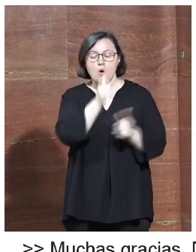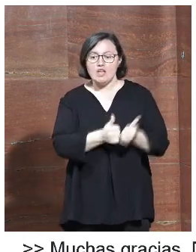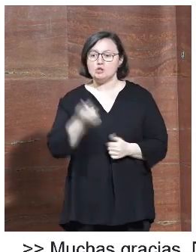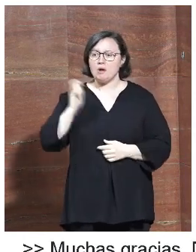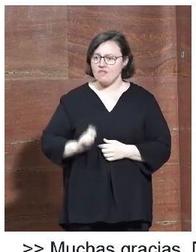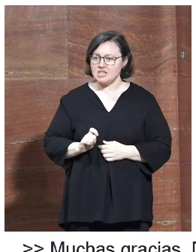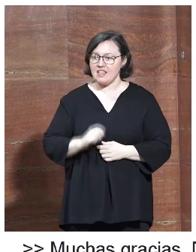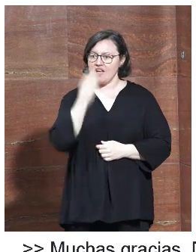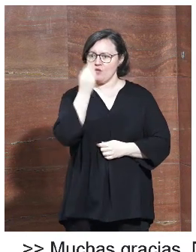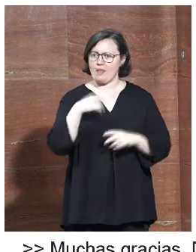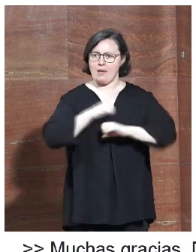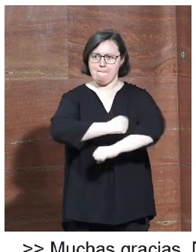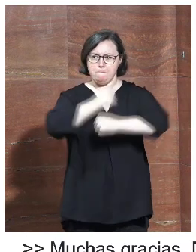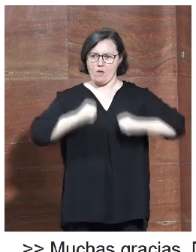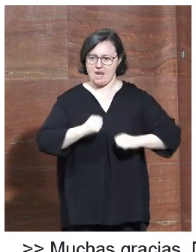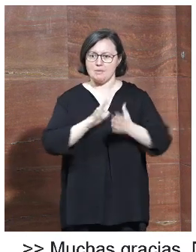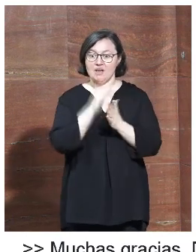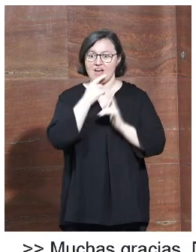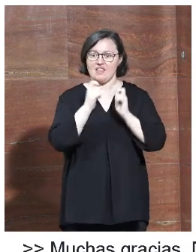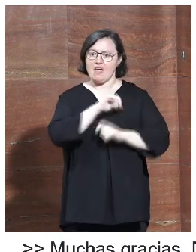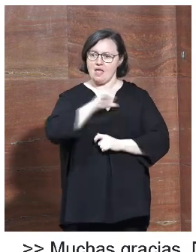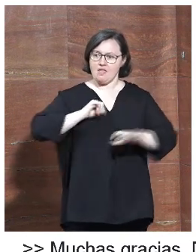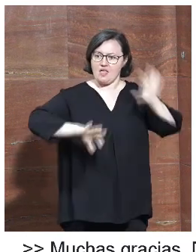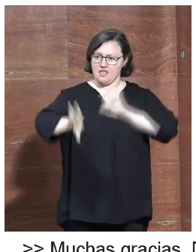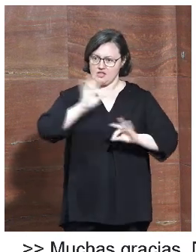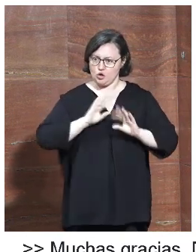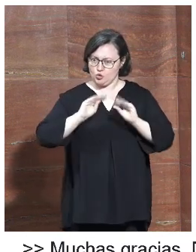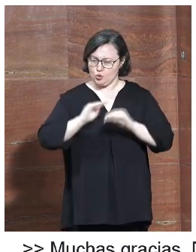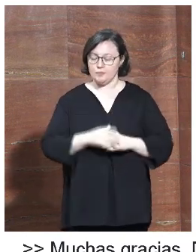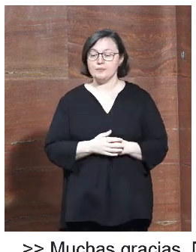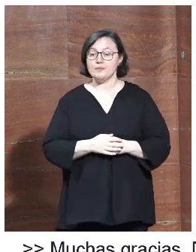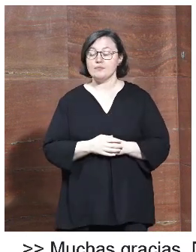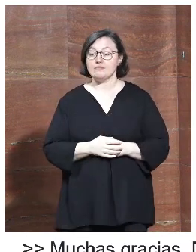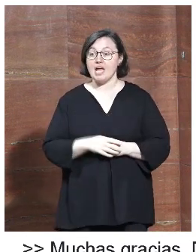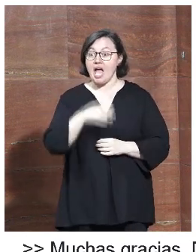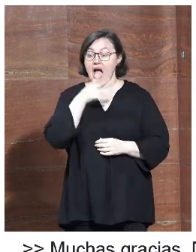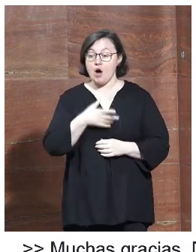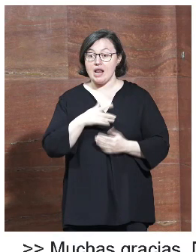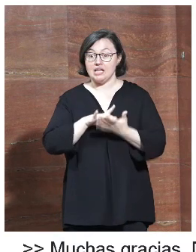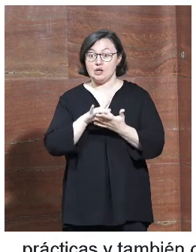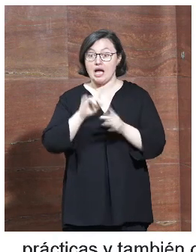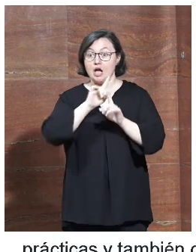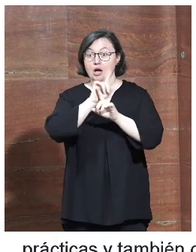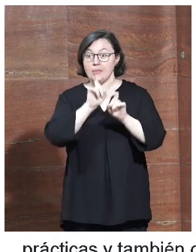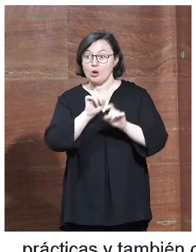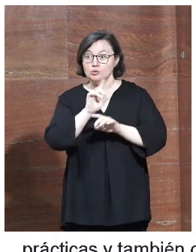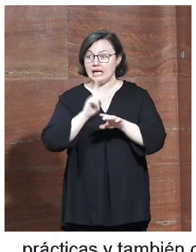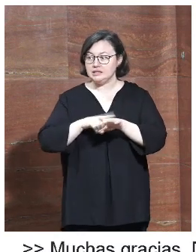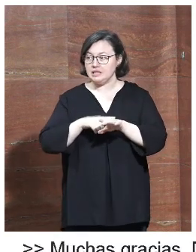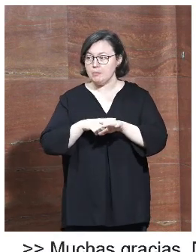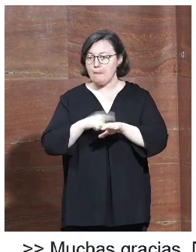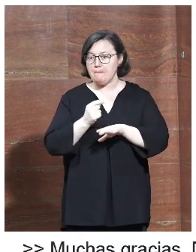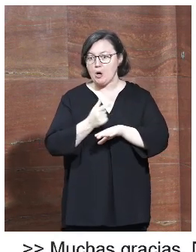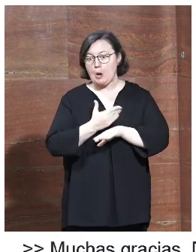figuras de empoderamiento y facilitadores de la autodeterminación y autonomía. Ahora entraríamos en el turno de preguntas, vamos